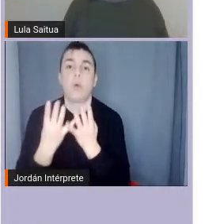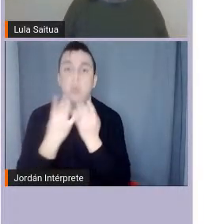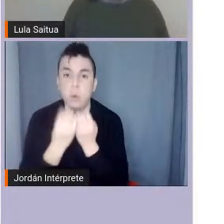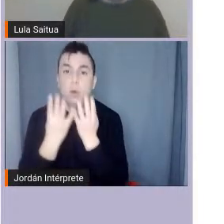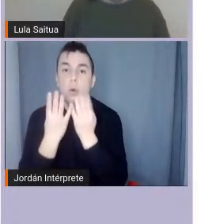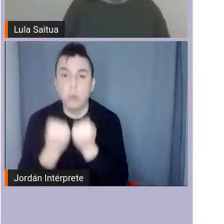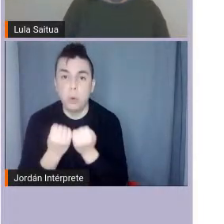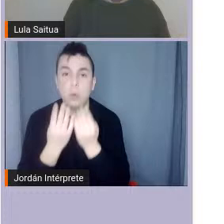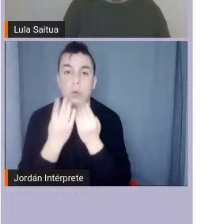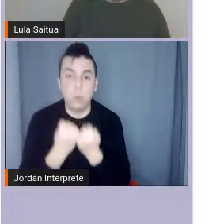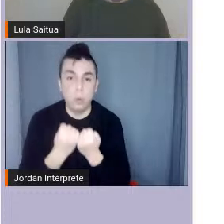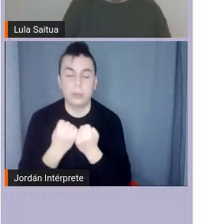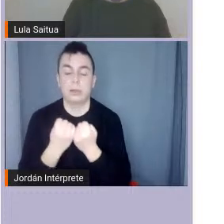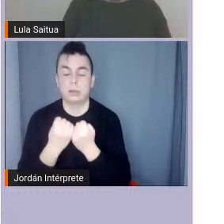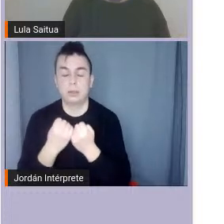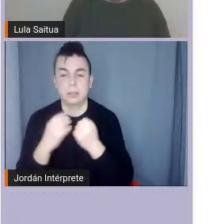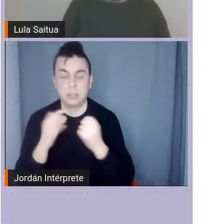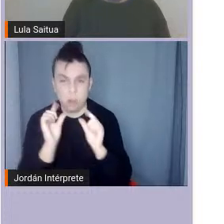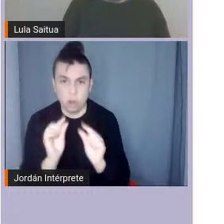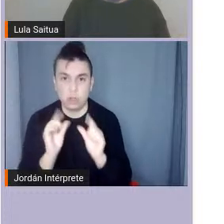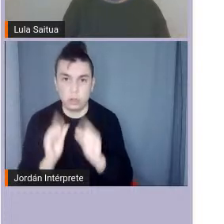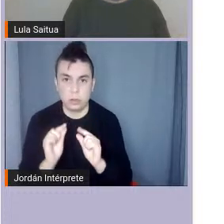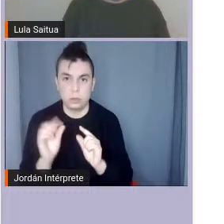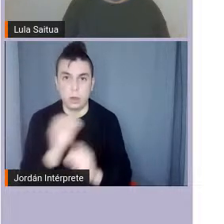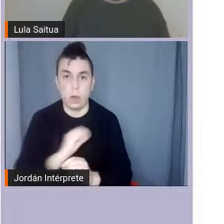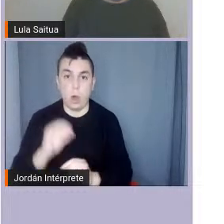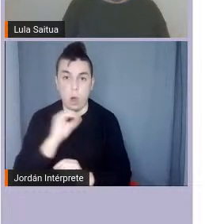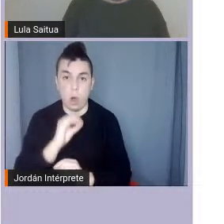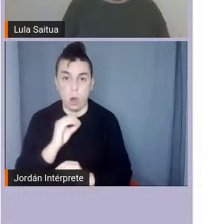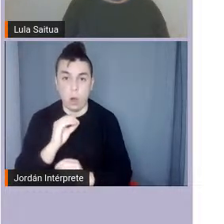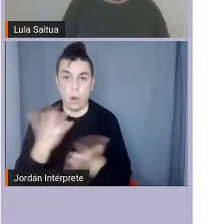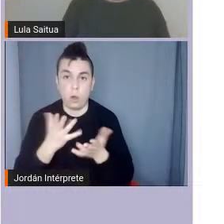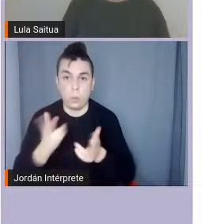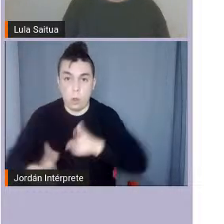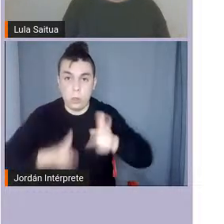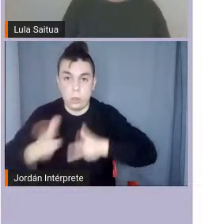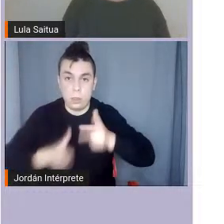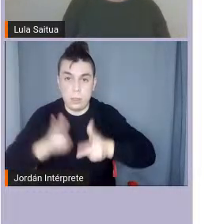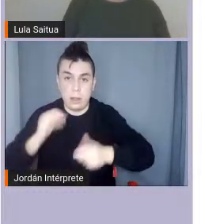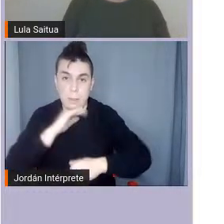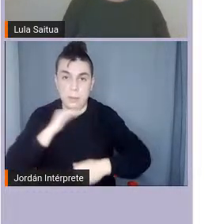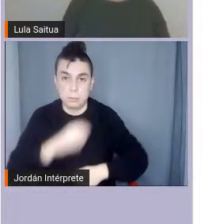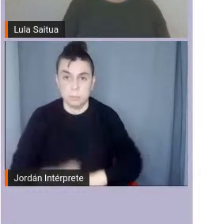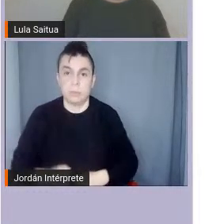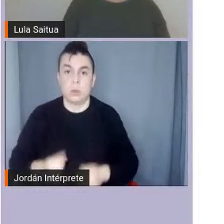Fuerte y largo, como una máquina que se pone en marcha.